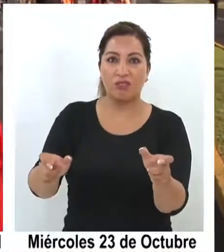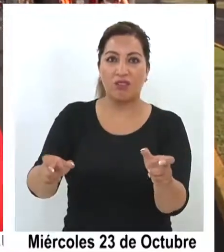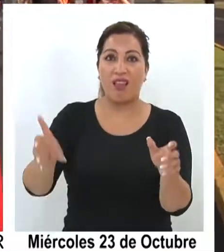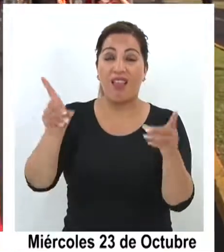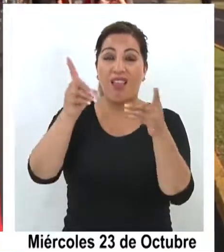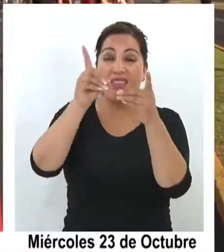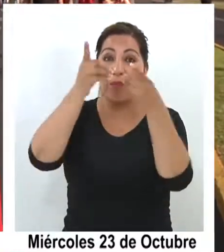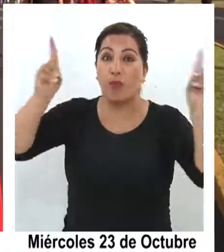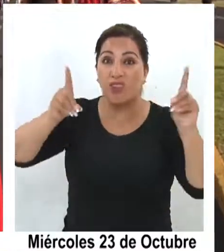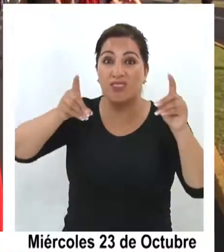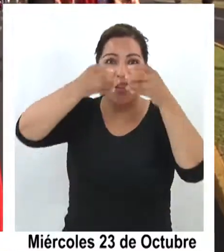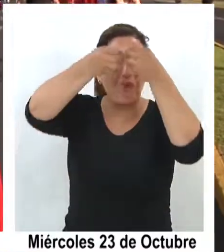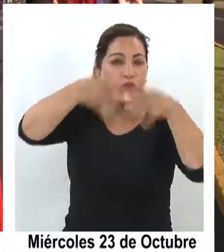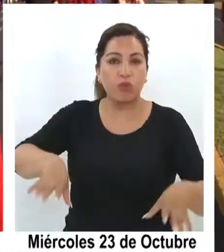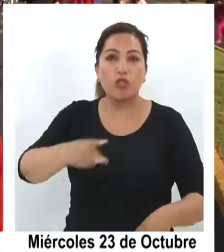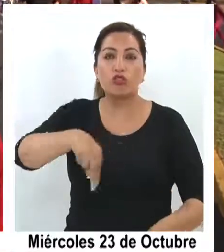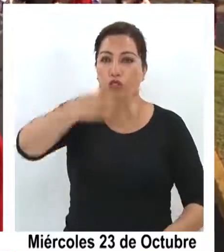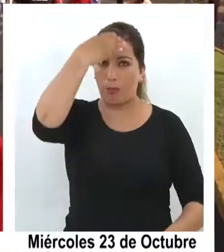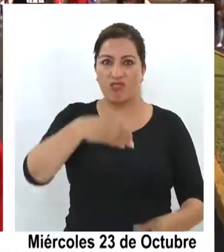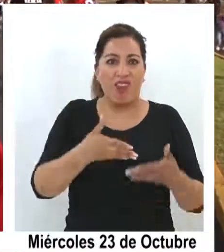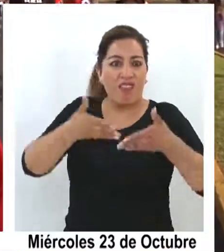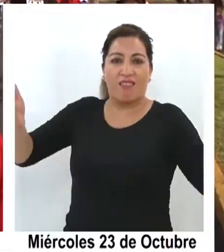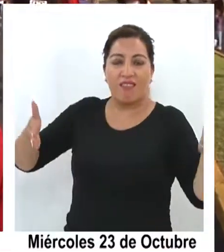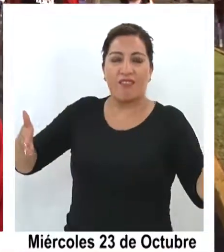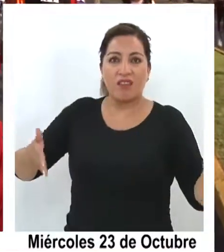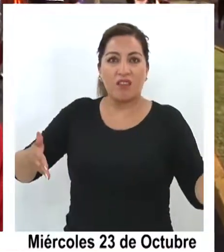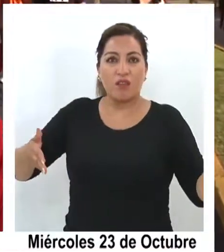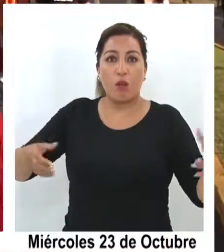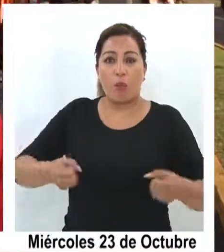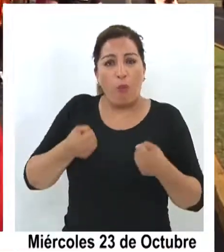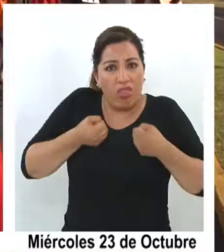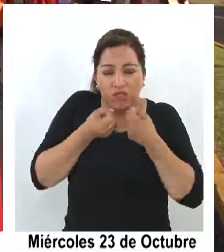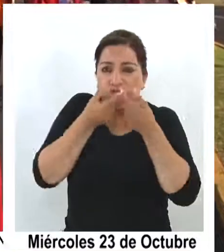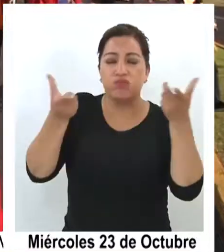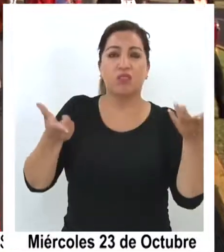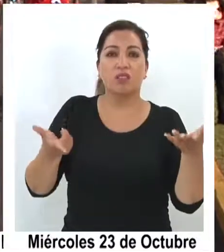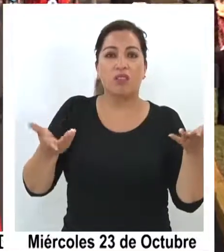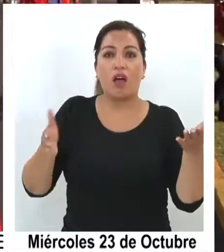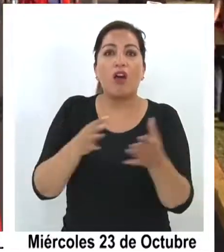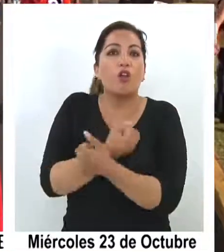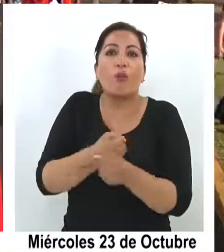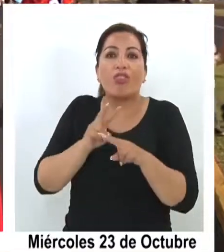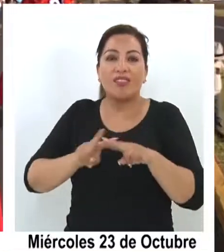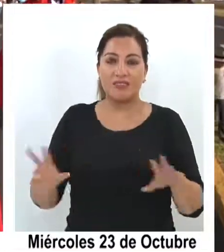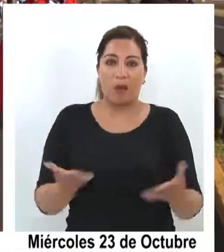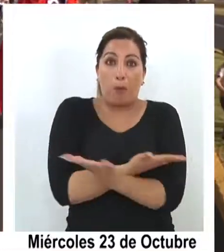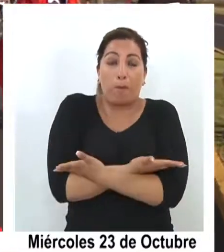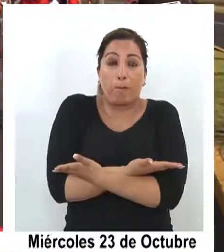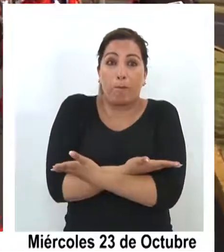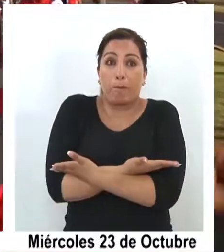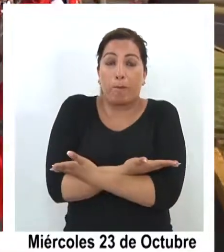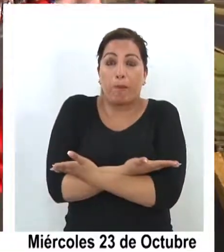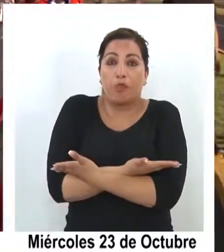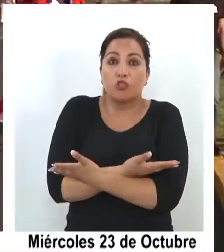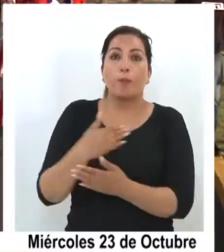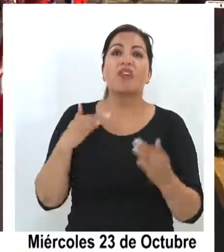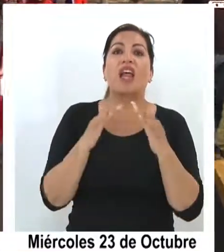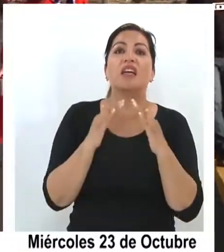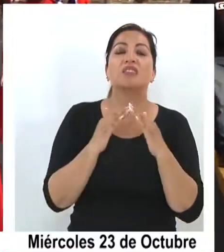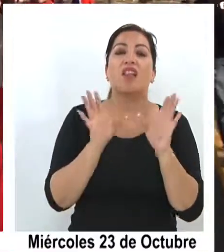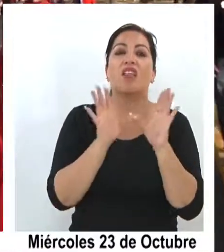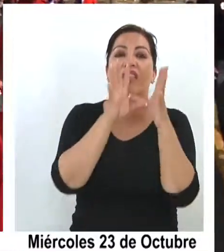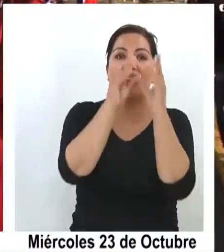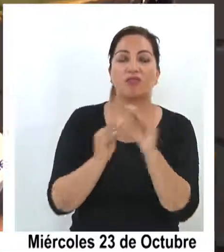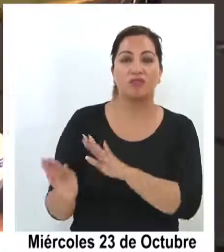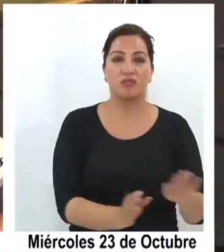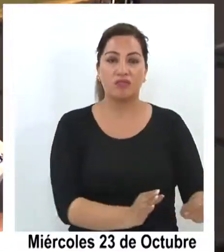Rompió la democracia de este país. Nosotros somos personas libres que podíamos expresarnos libremente y ahora ya no lo podemos hacer. Ahora tengo que estar relegado a mi casa